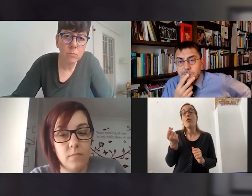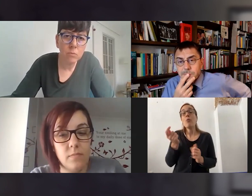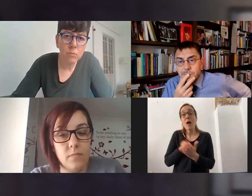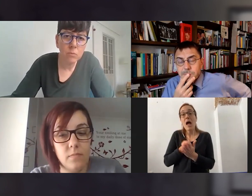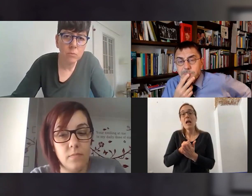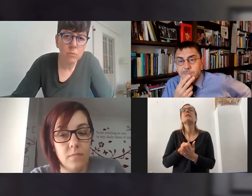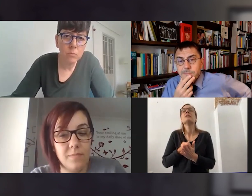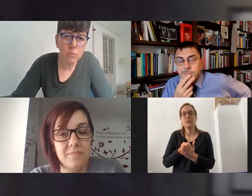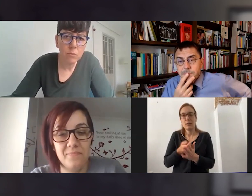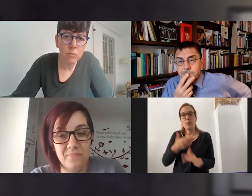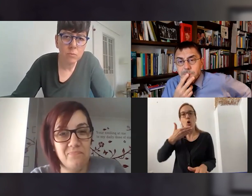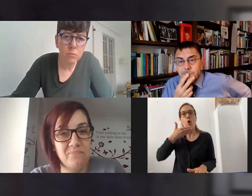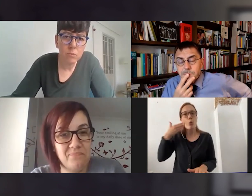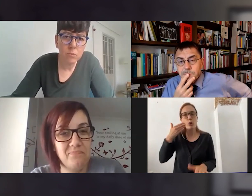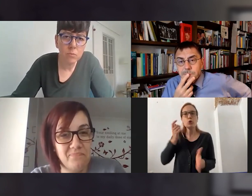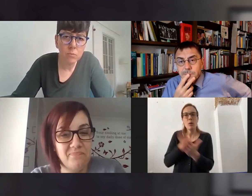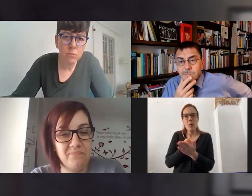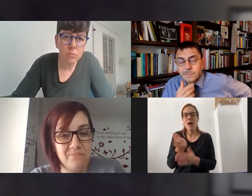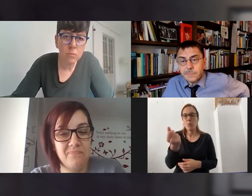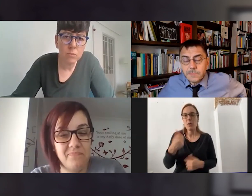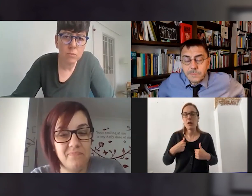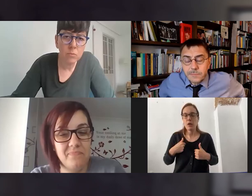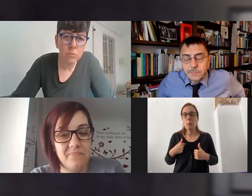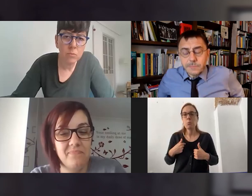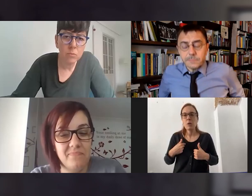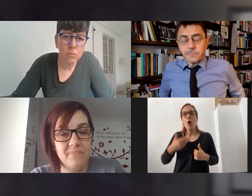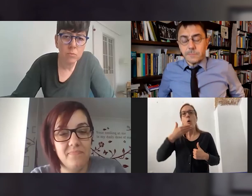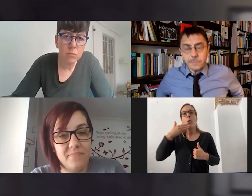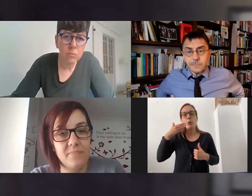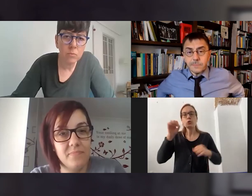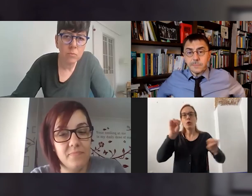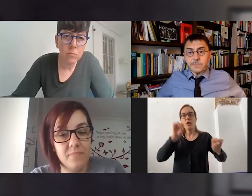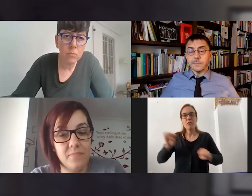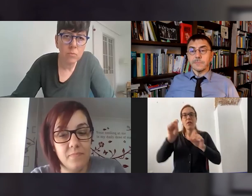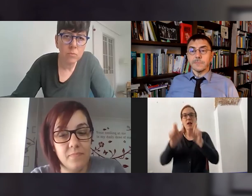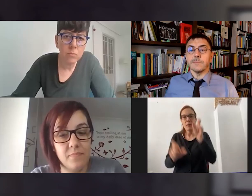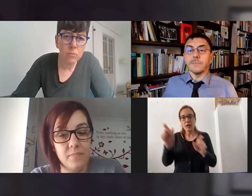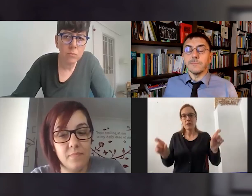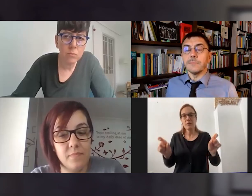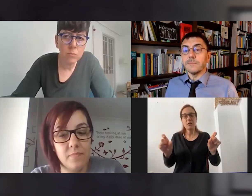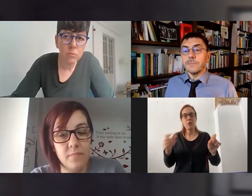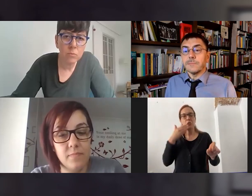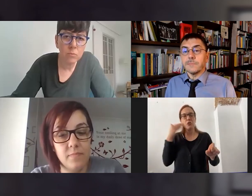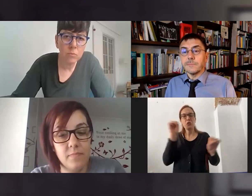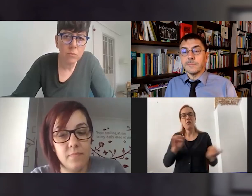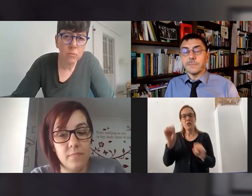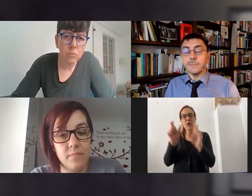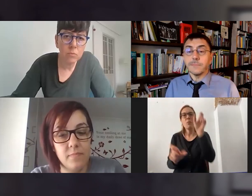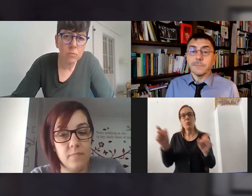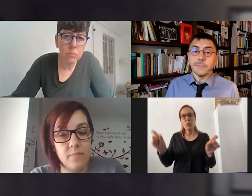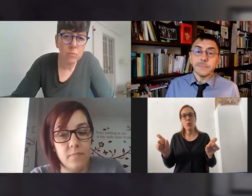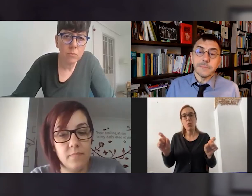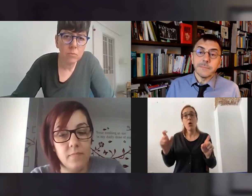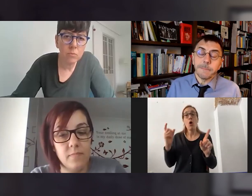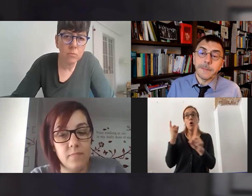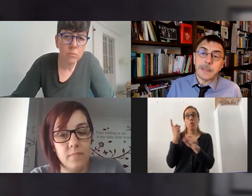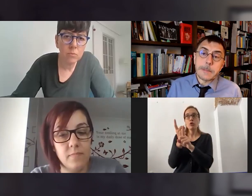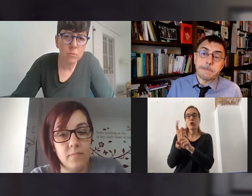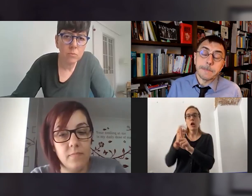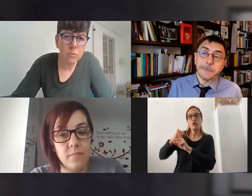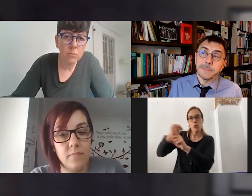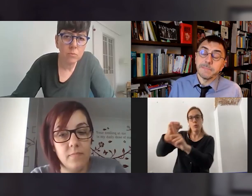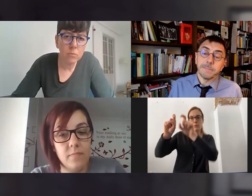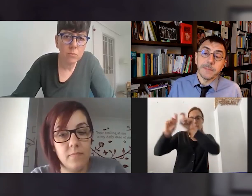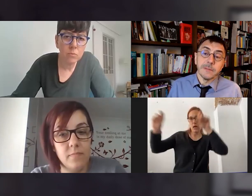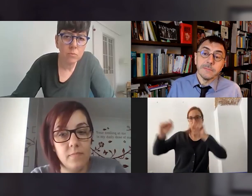estoy orgulloso de pagarlo y estoy orgulloso de poder defender a mi gente, de poder defender a mi pueblo frente a estos lobbies empresariales. Creo que lo que nos hace avanzar